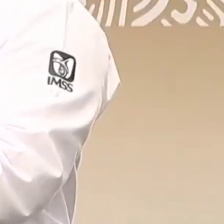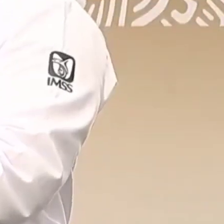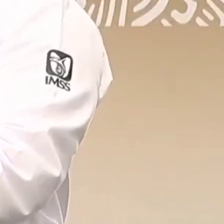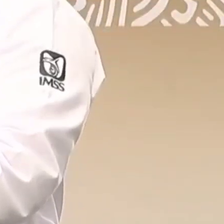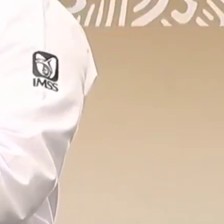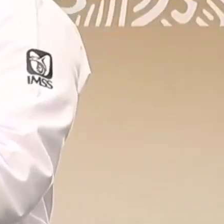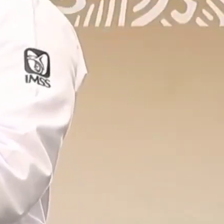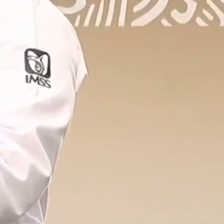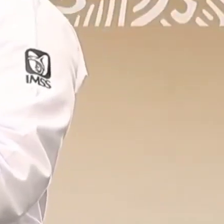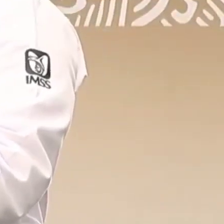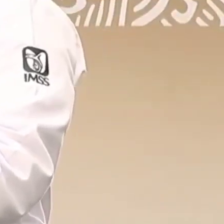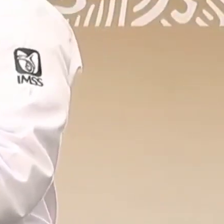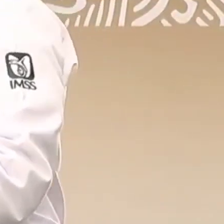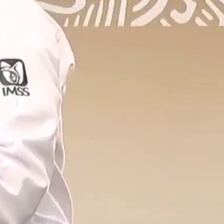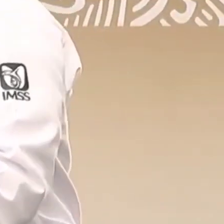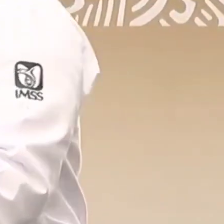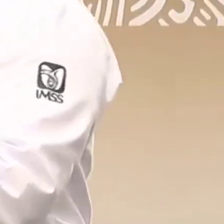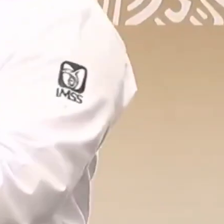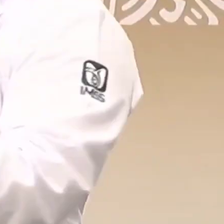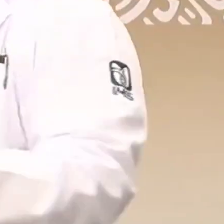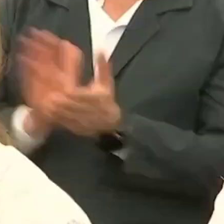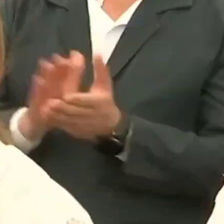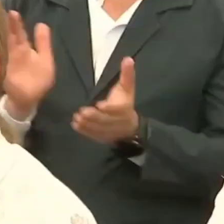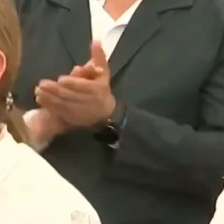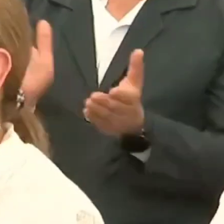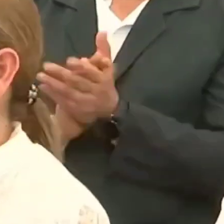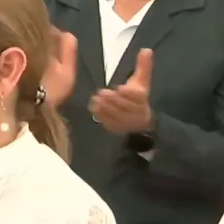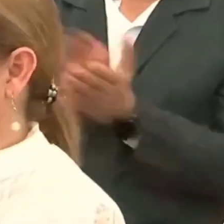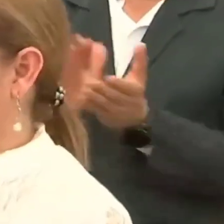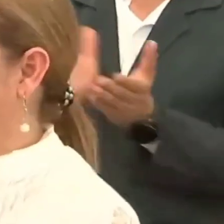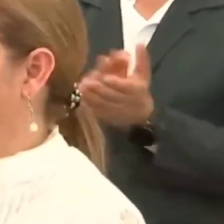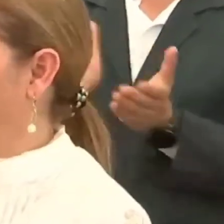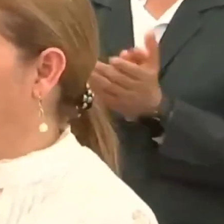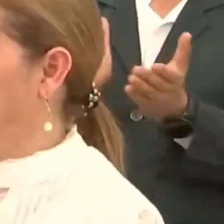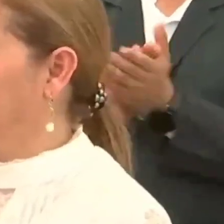trabajadores y bienestar. Muchas gracias.